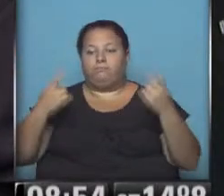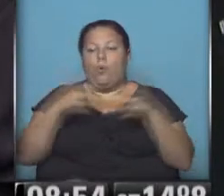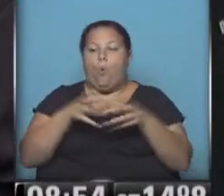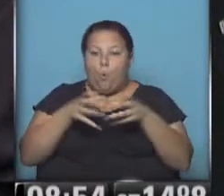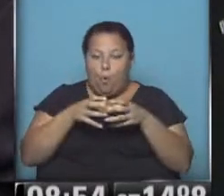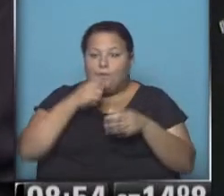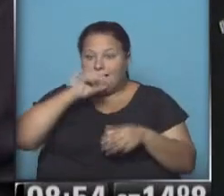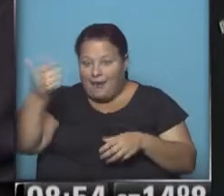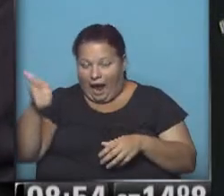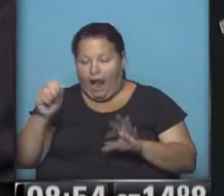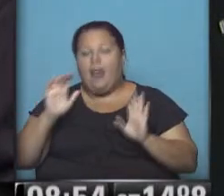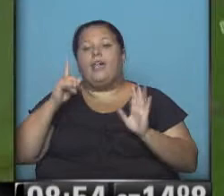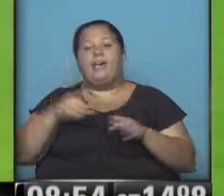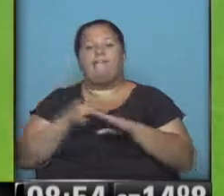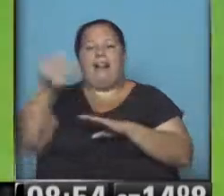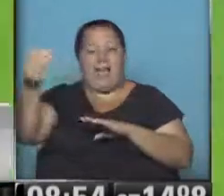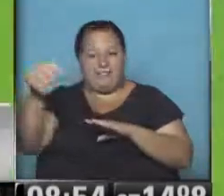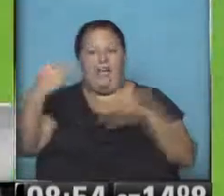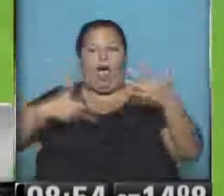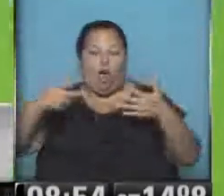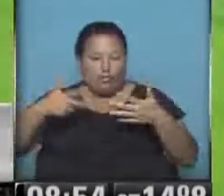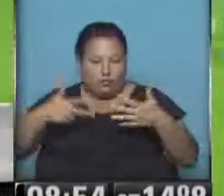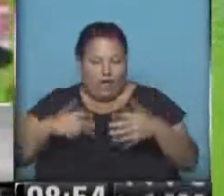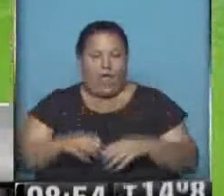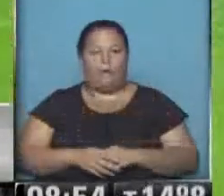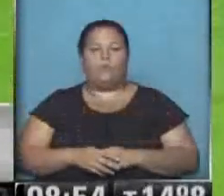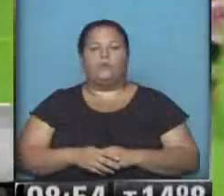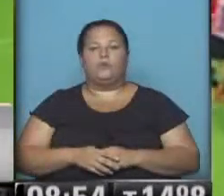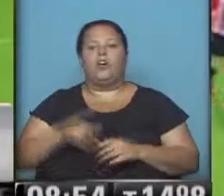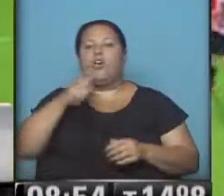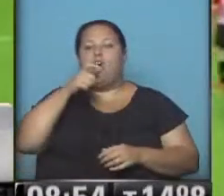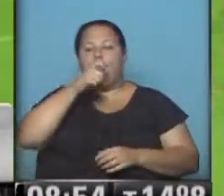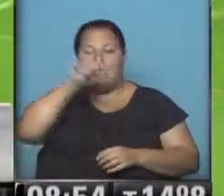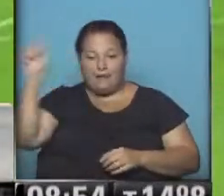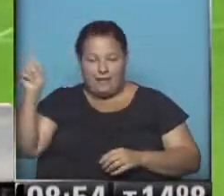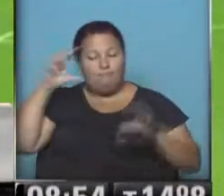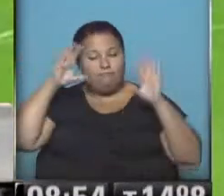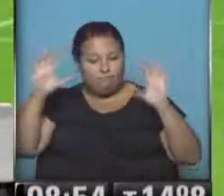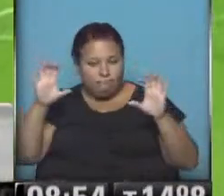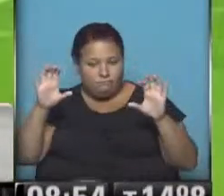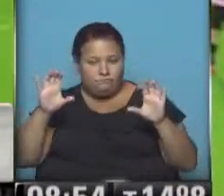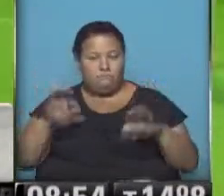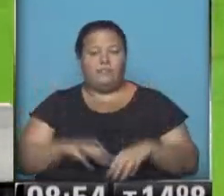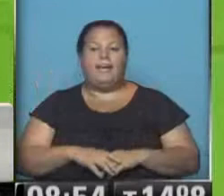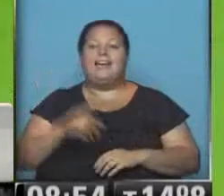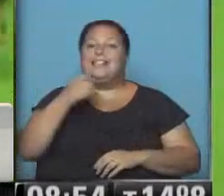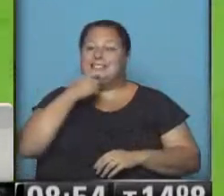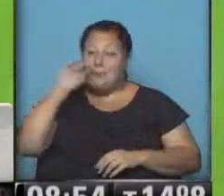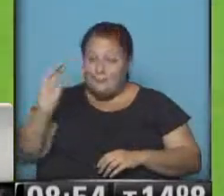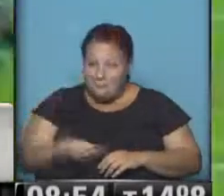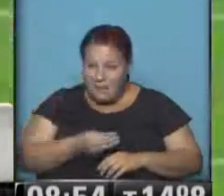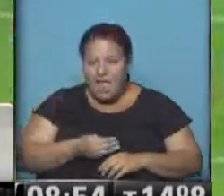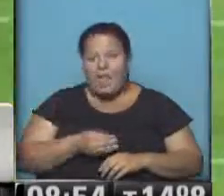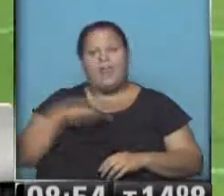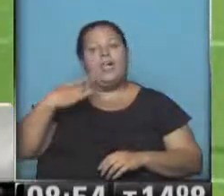grupo y de esta manera clasificando a octavos de final en la copa libertadores recordamos que si no gana va a tener que